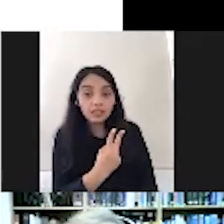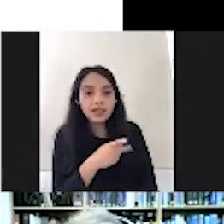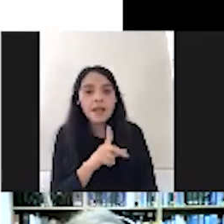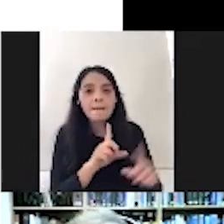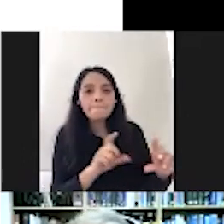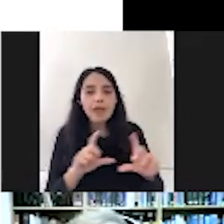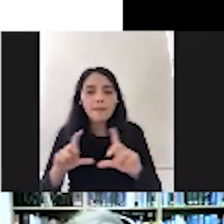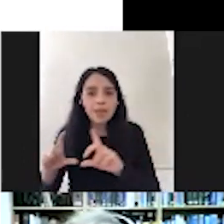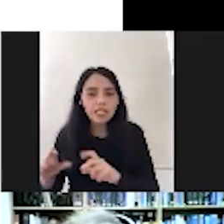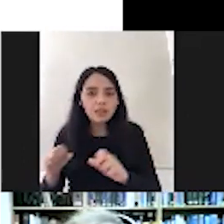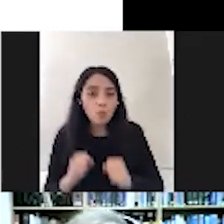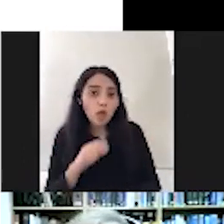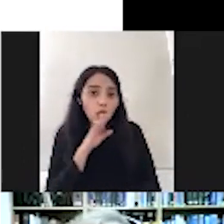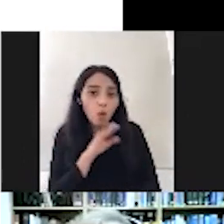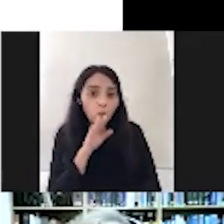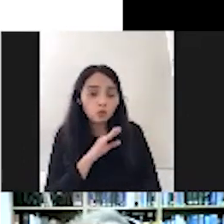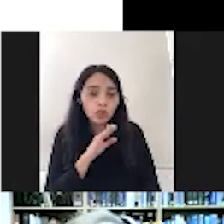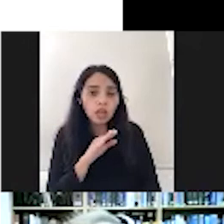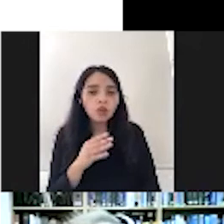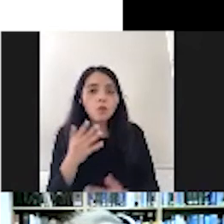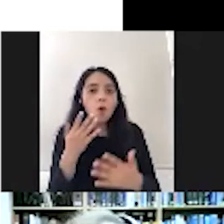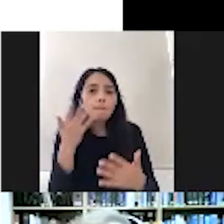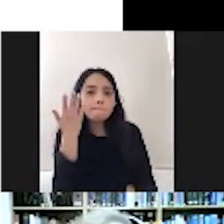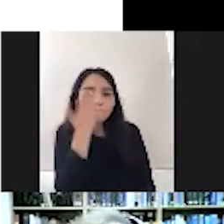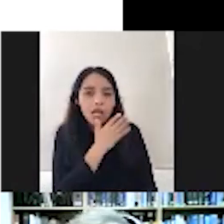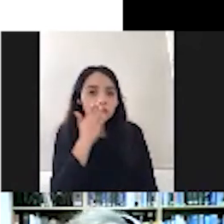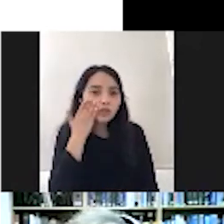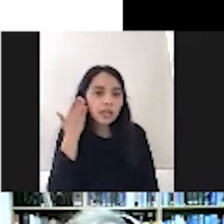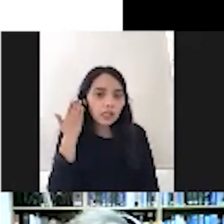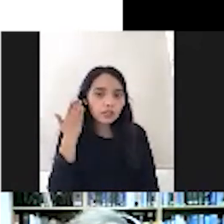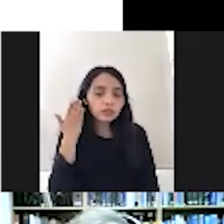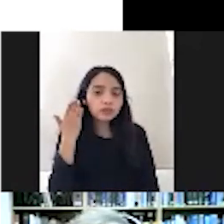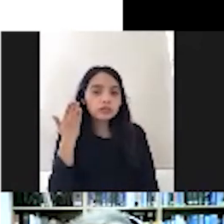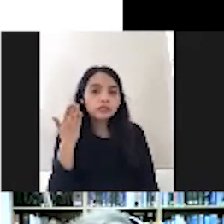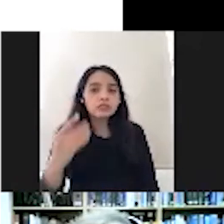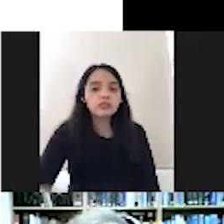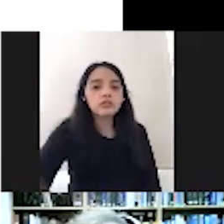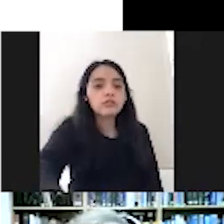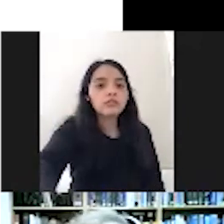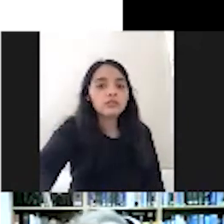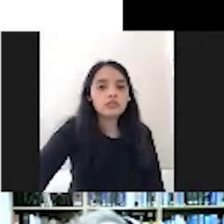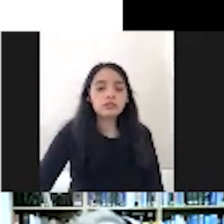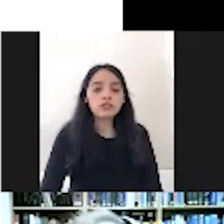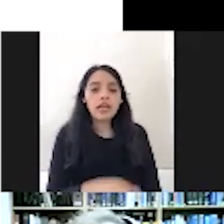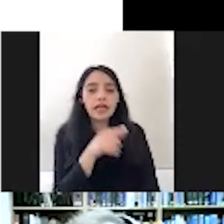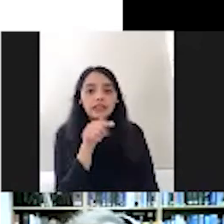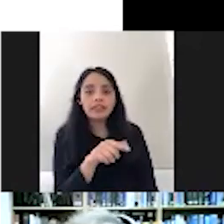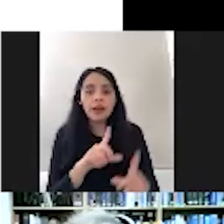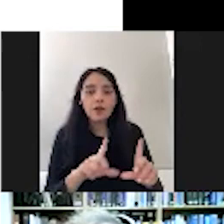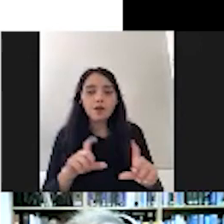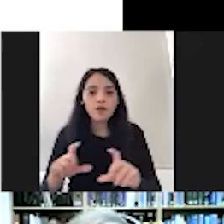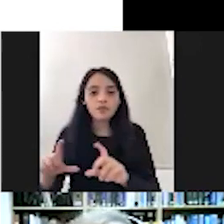puede poner a personas, en este caso en blanco y negro, ¿cierto? Aquí abajo están siempre las fotos de lo que nos